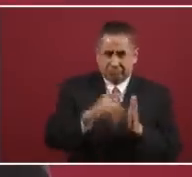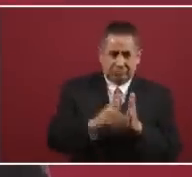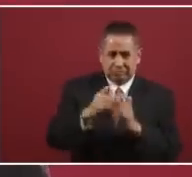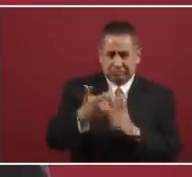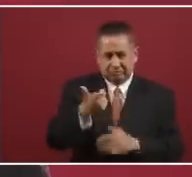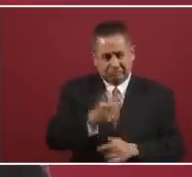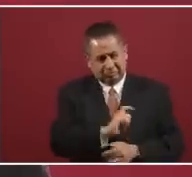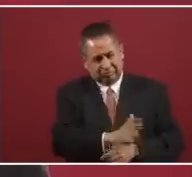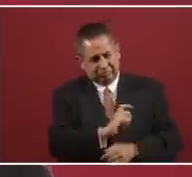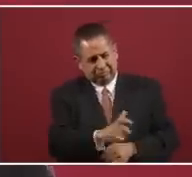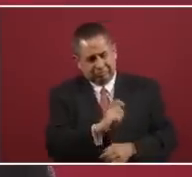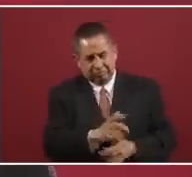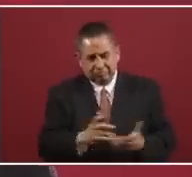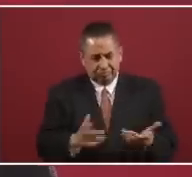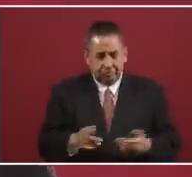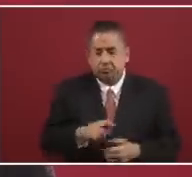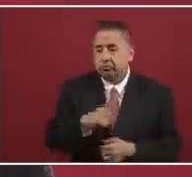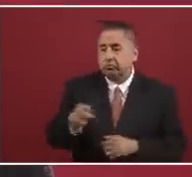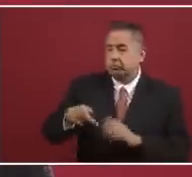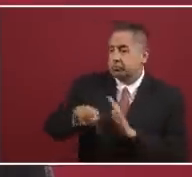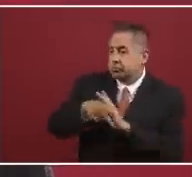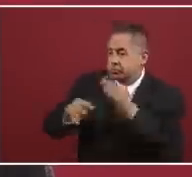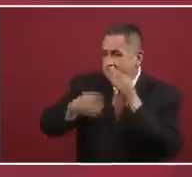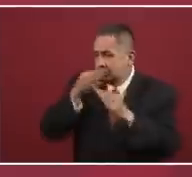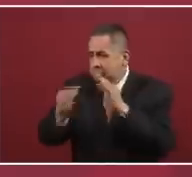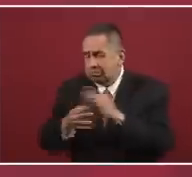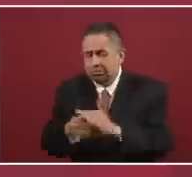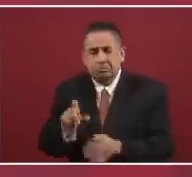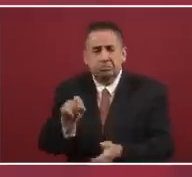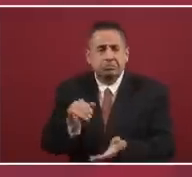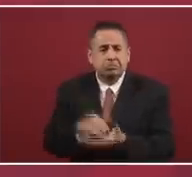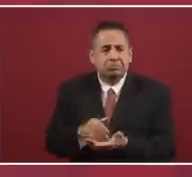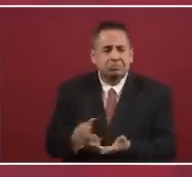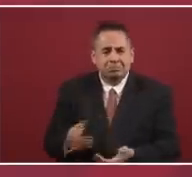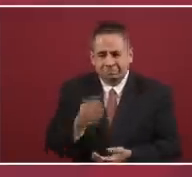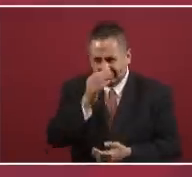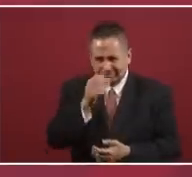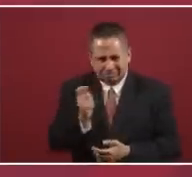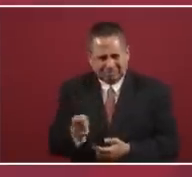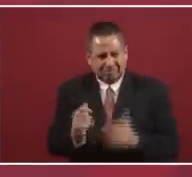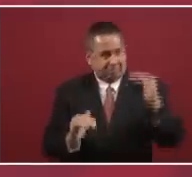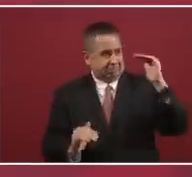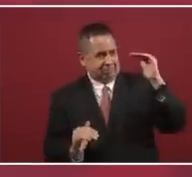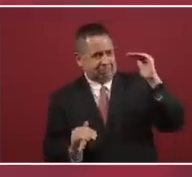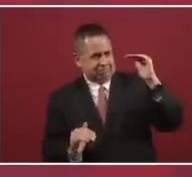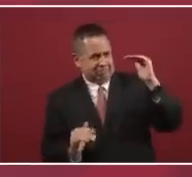1 millón de pesos, y un reportero 20? ¿Qué es eso?